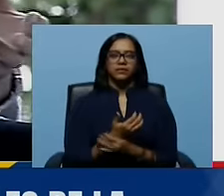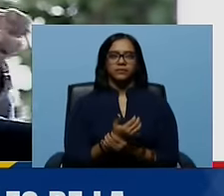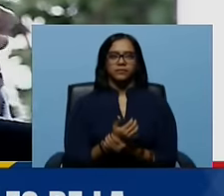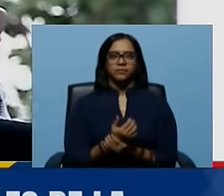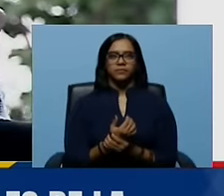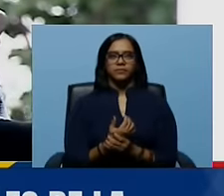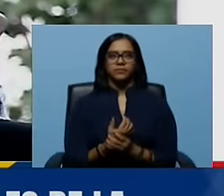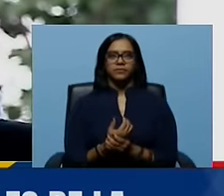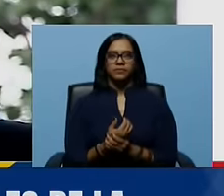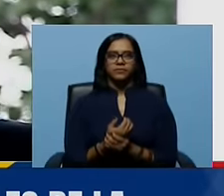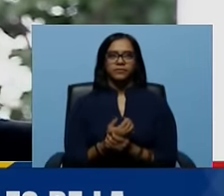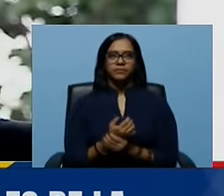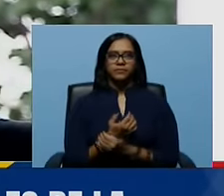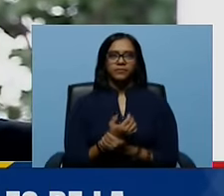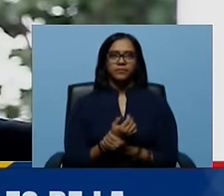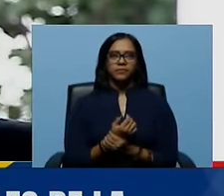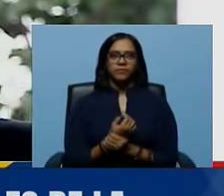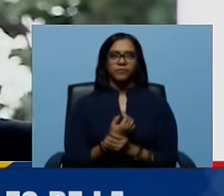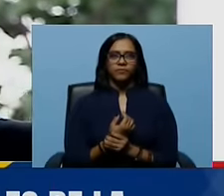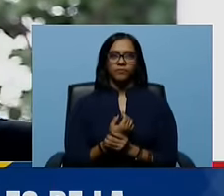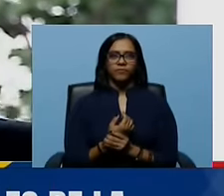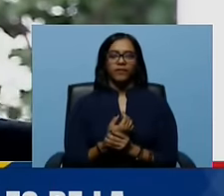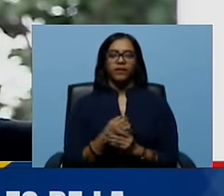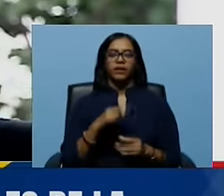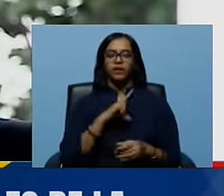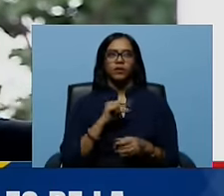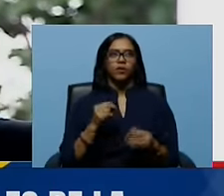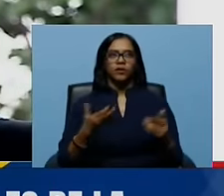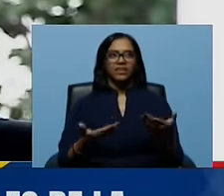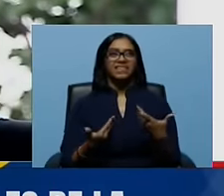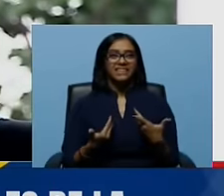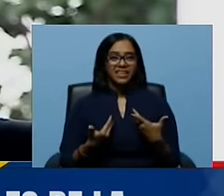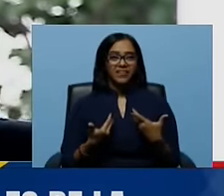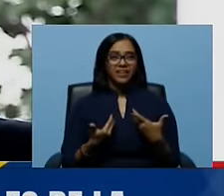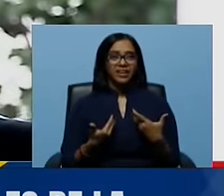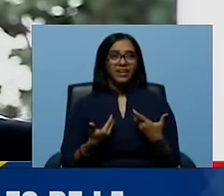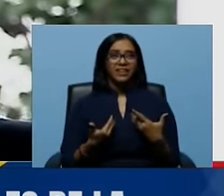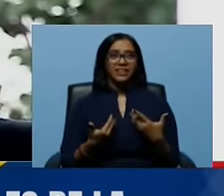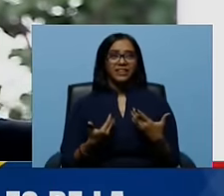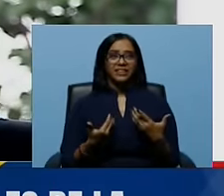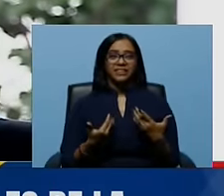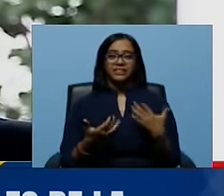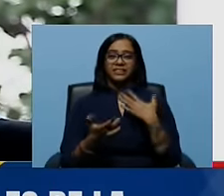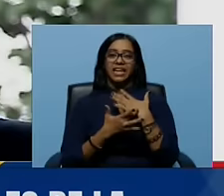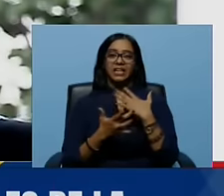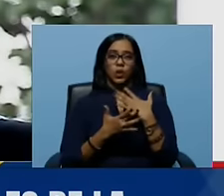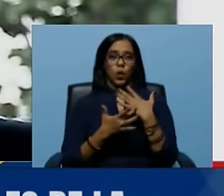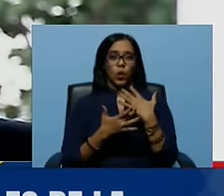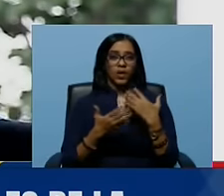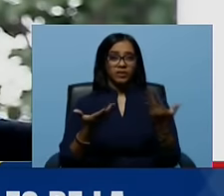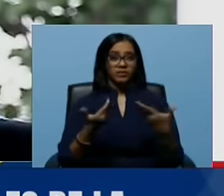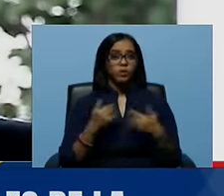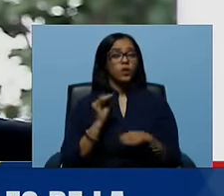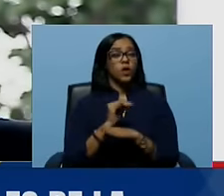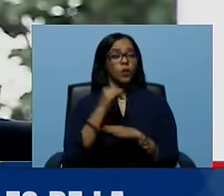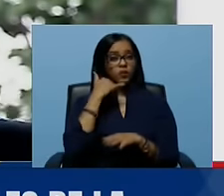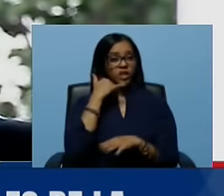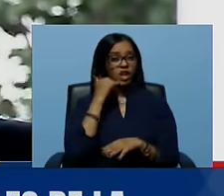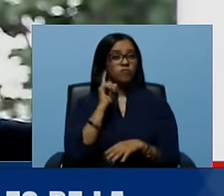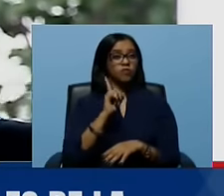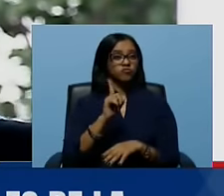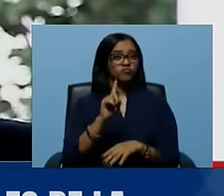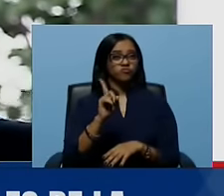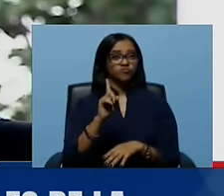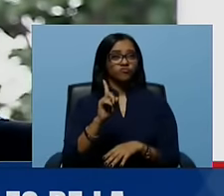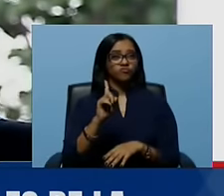¿ves? No reciban regalos electrónicos, como dijo Diosdado. Cuidado con los teléfonos,